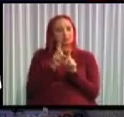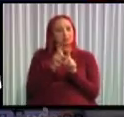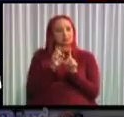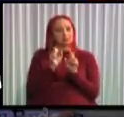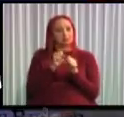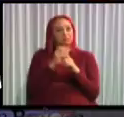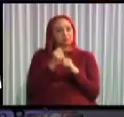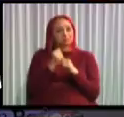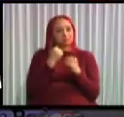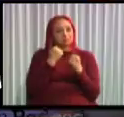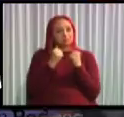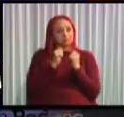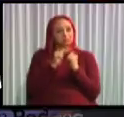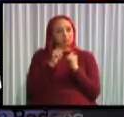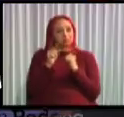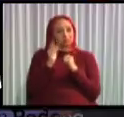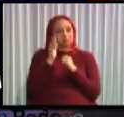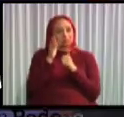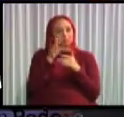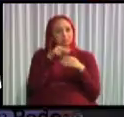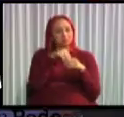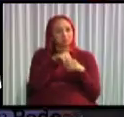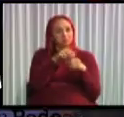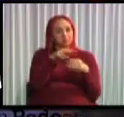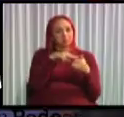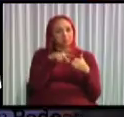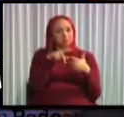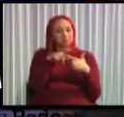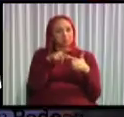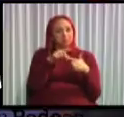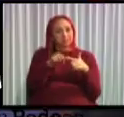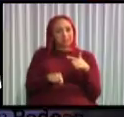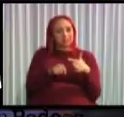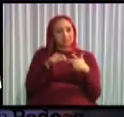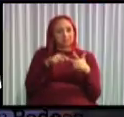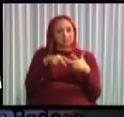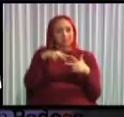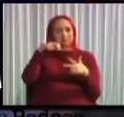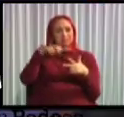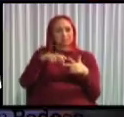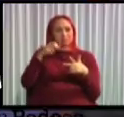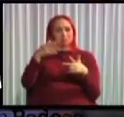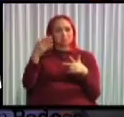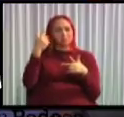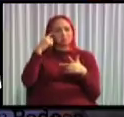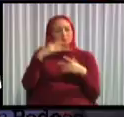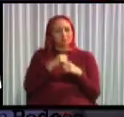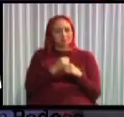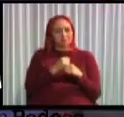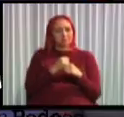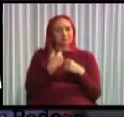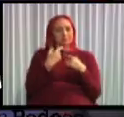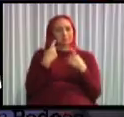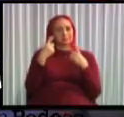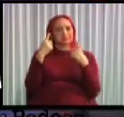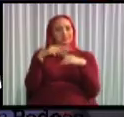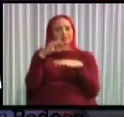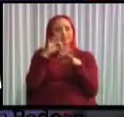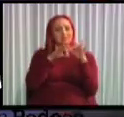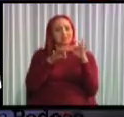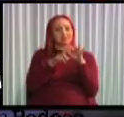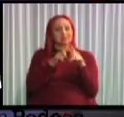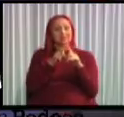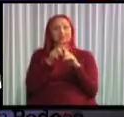podemos hacer ejercicio con ellos. Se pueden inscribir en baile, en atletismo, en gimnasia. Hay muchísimas cosas por hacer. O sea, las alternativas